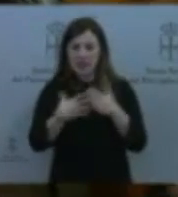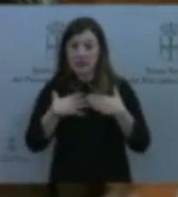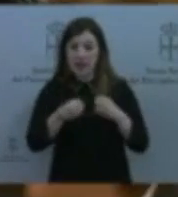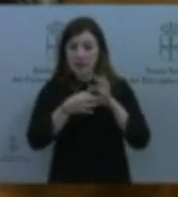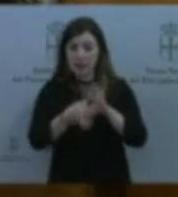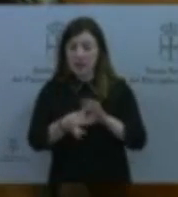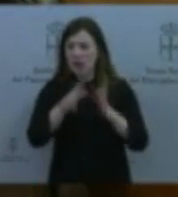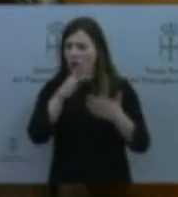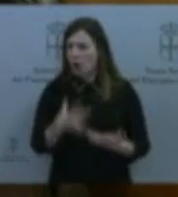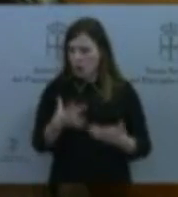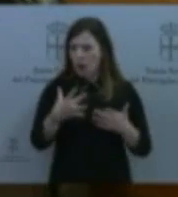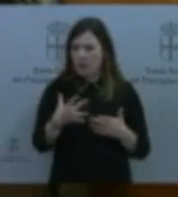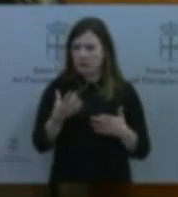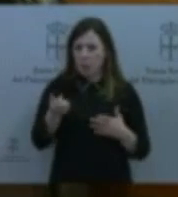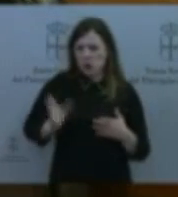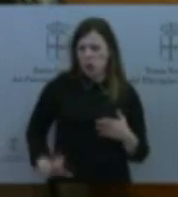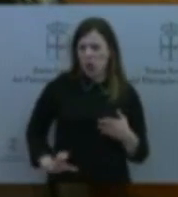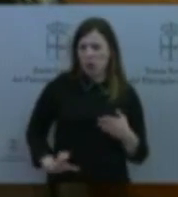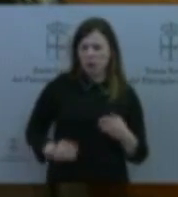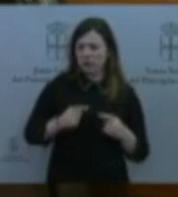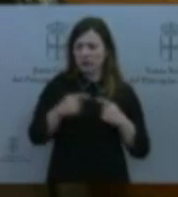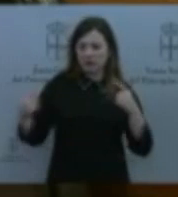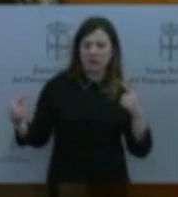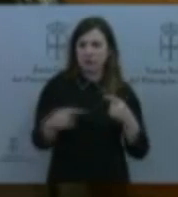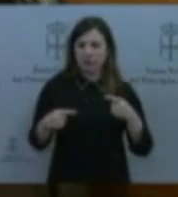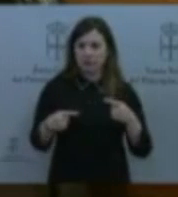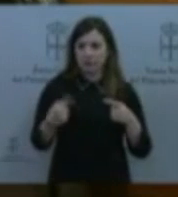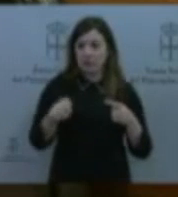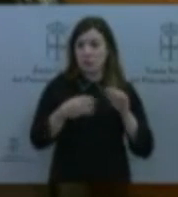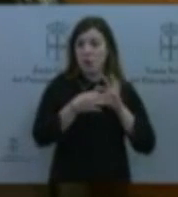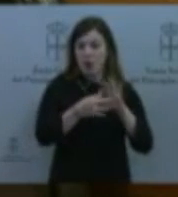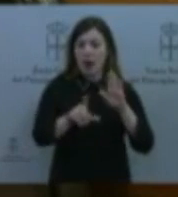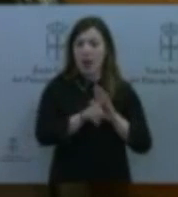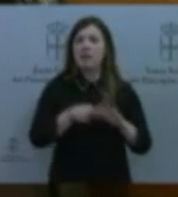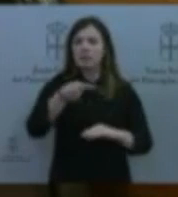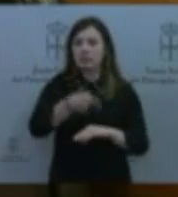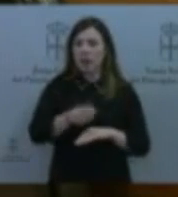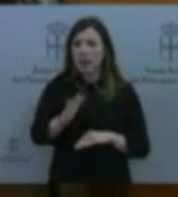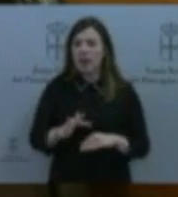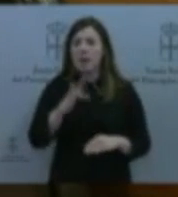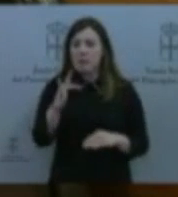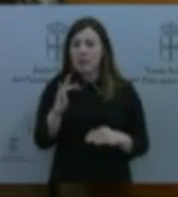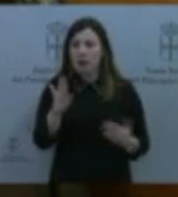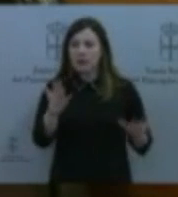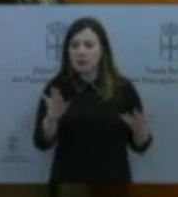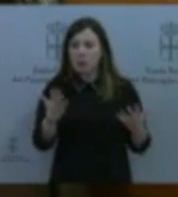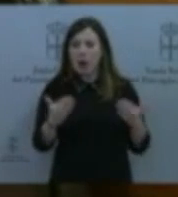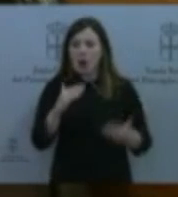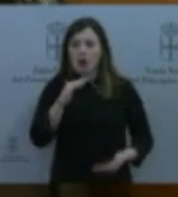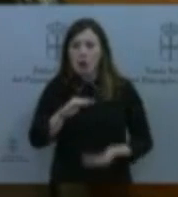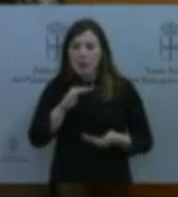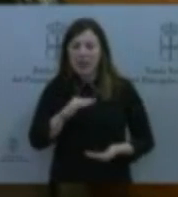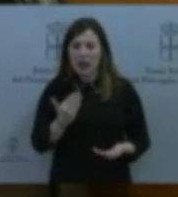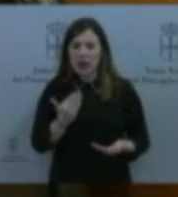que les corresponde por lei e cautives de les competencias que marca un estatuto desfasado,